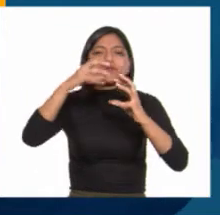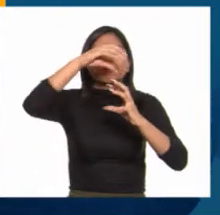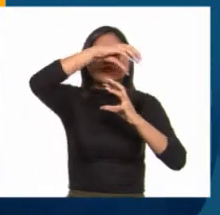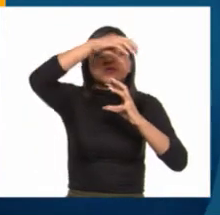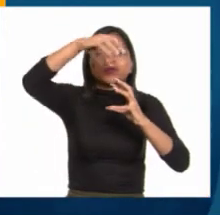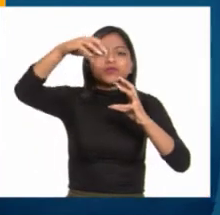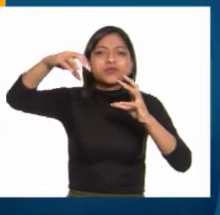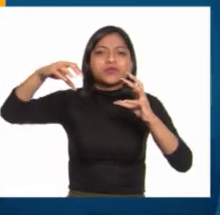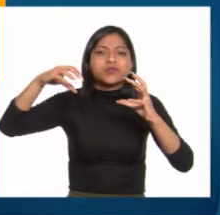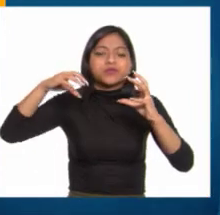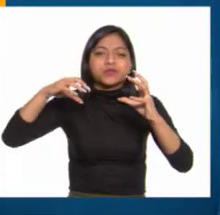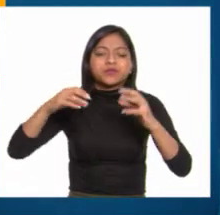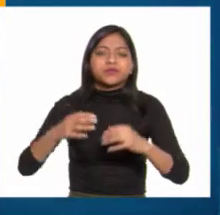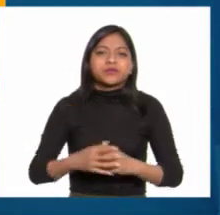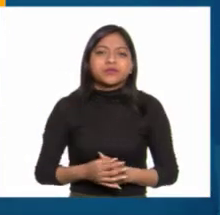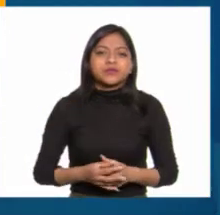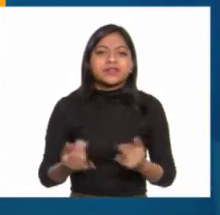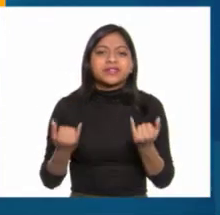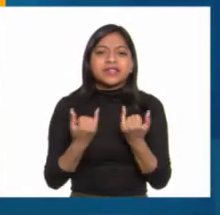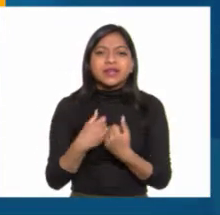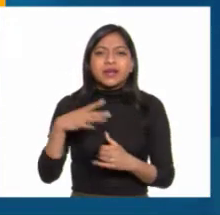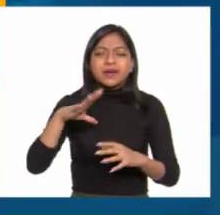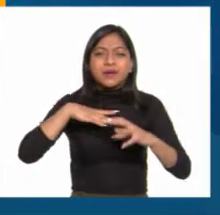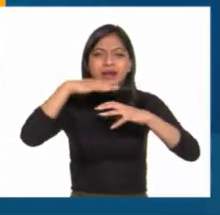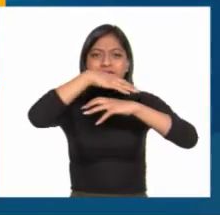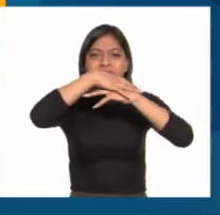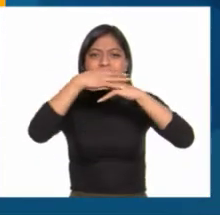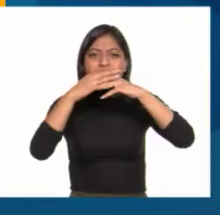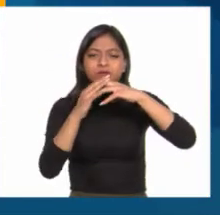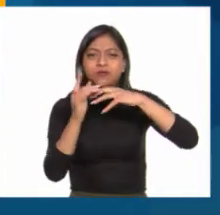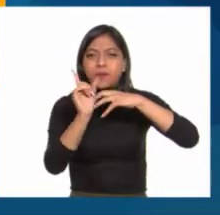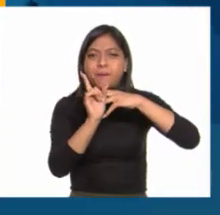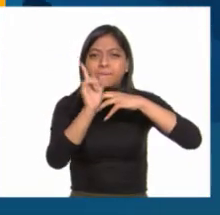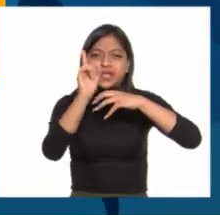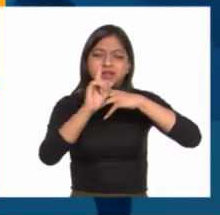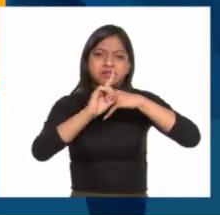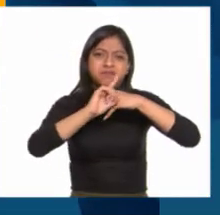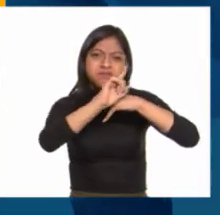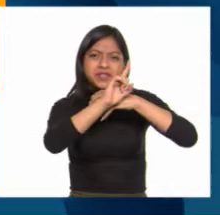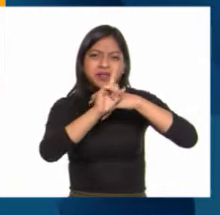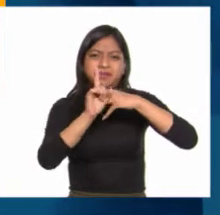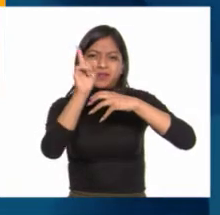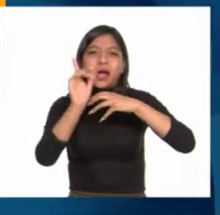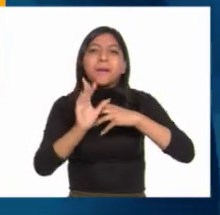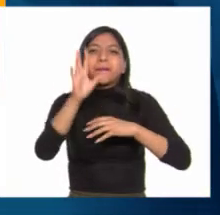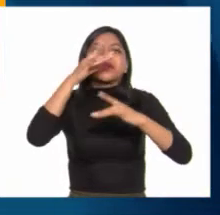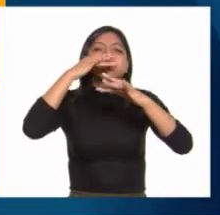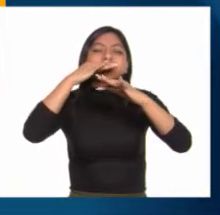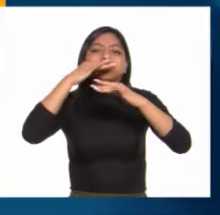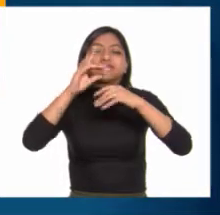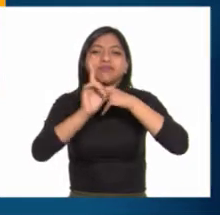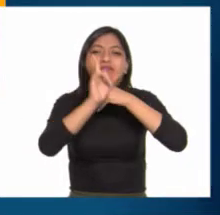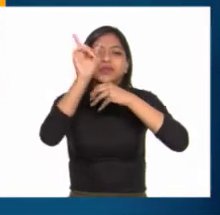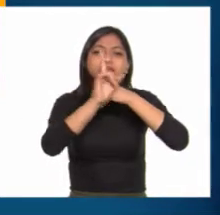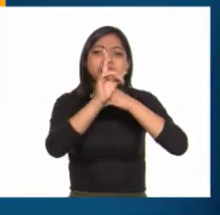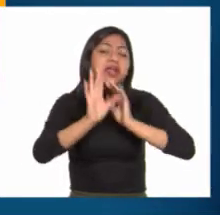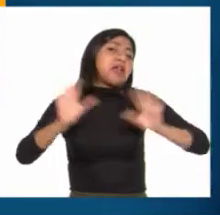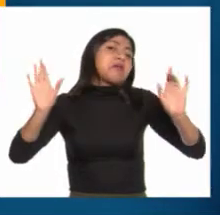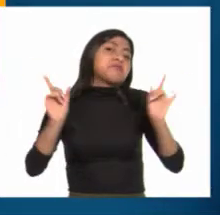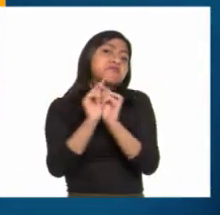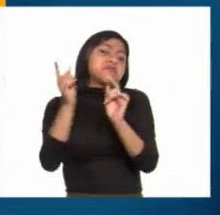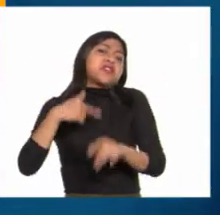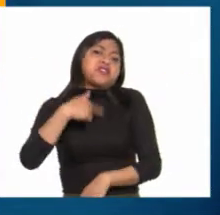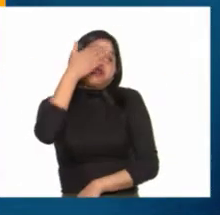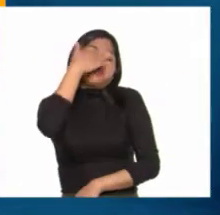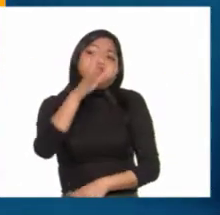salen de su superficie unas como cornetitas. Y ya. Y yo